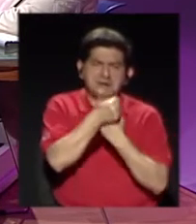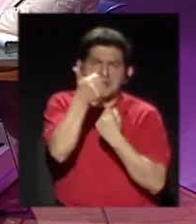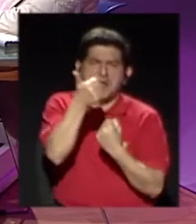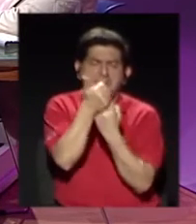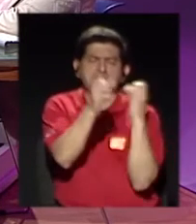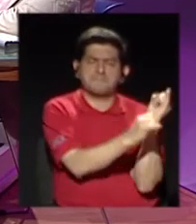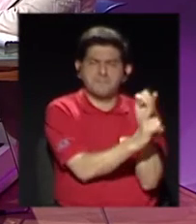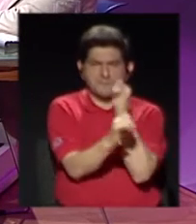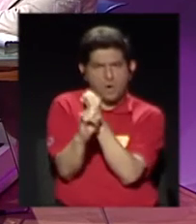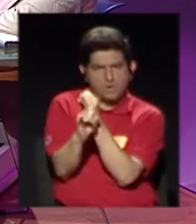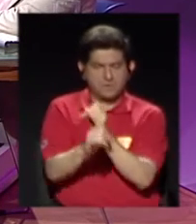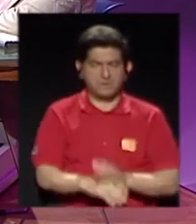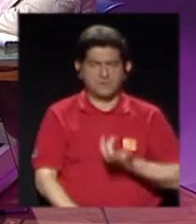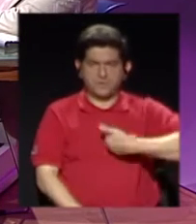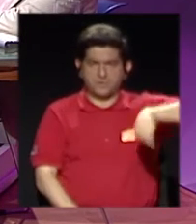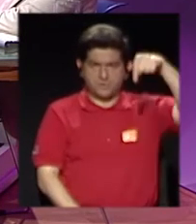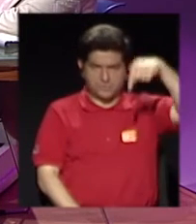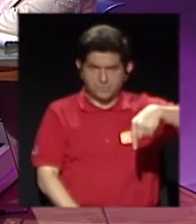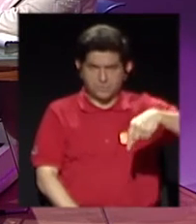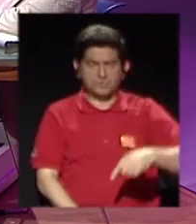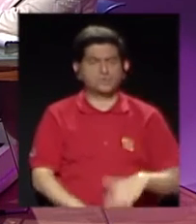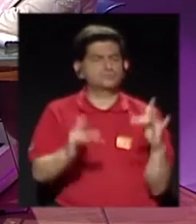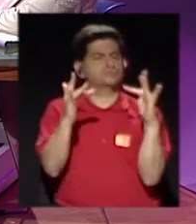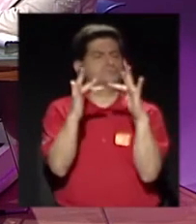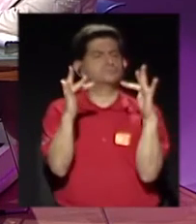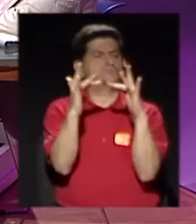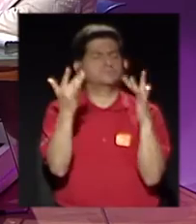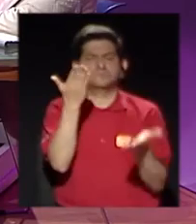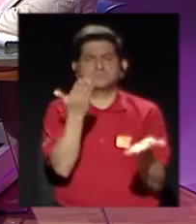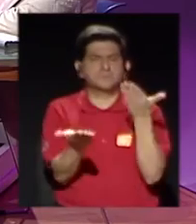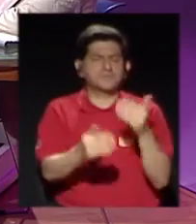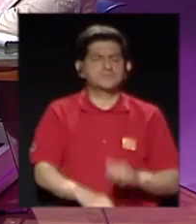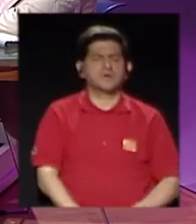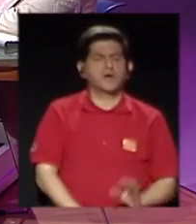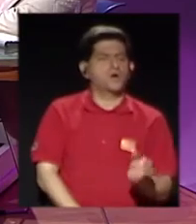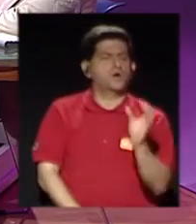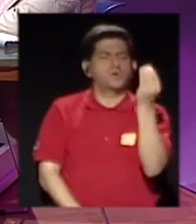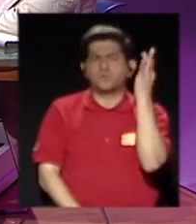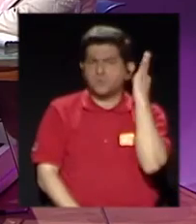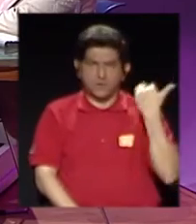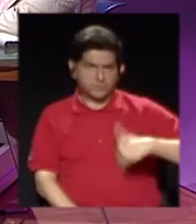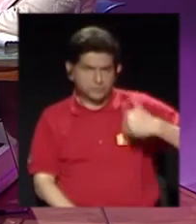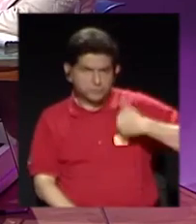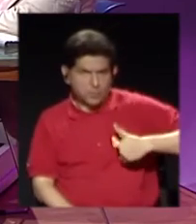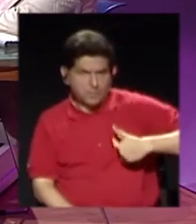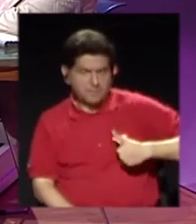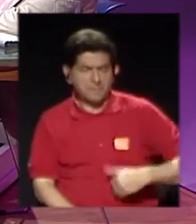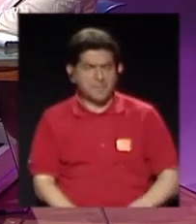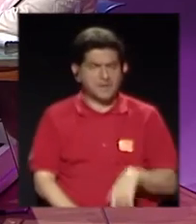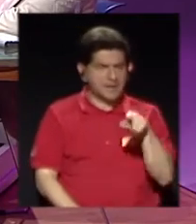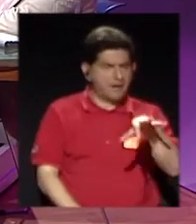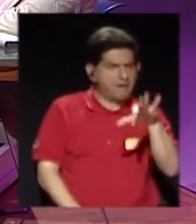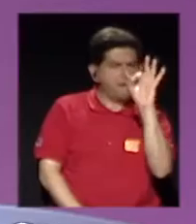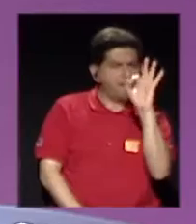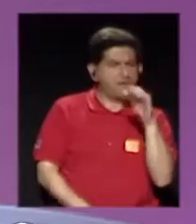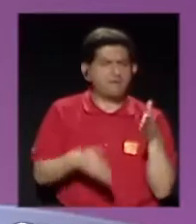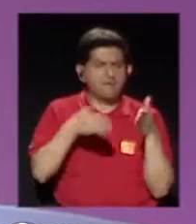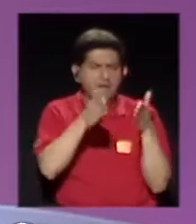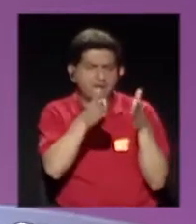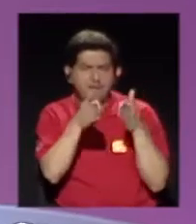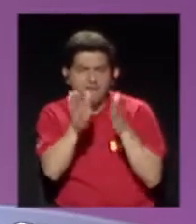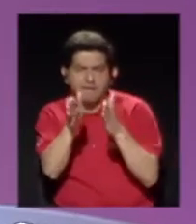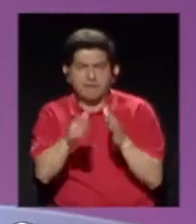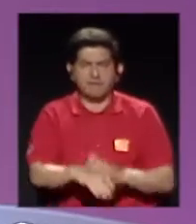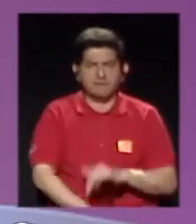más institucional nosotros hemos tomado contacto más con estos muchachos y muchachas que los hemos encontrado en la calle